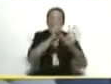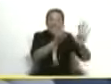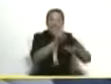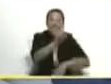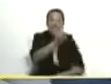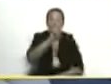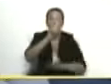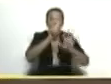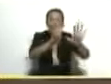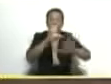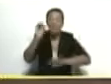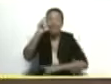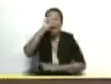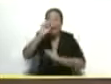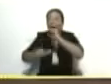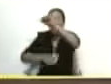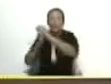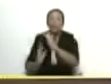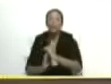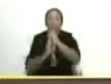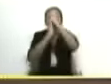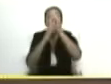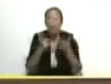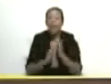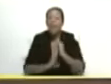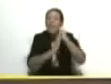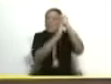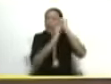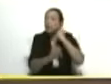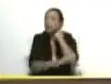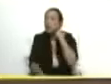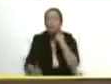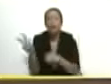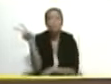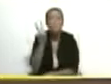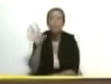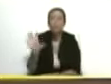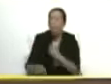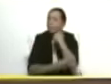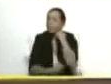170 años para que surgiera un líder que no traicionara al pueblo.